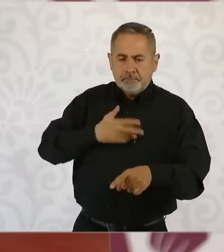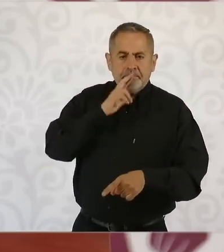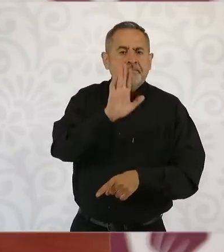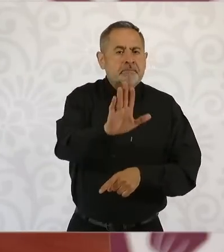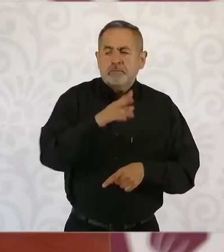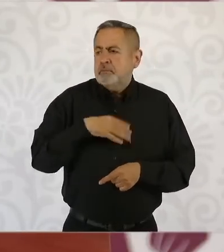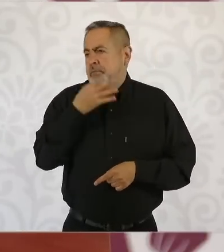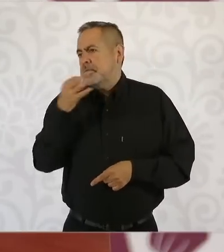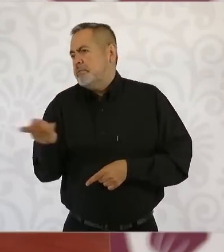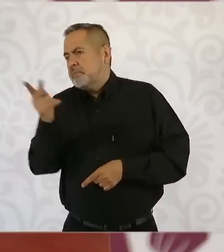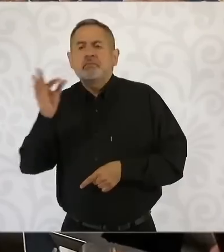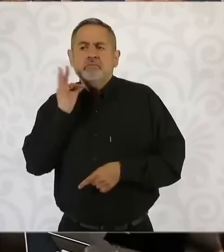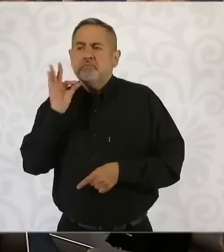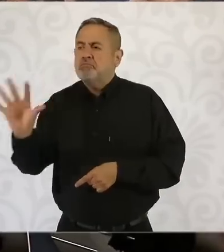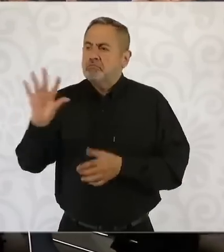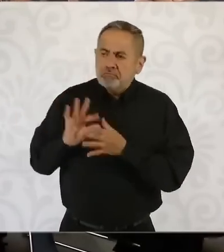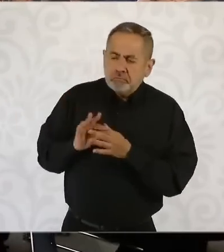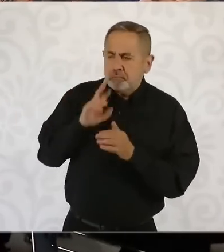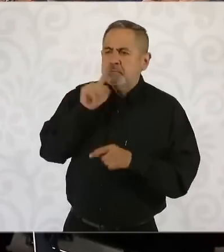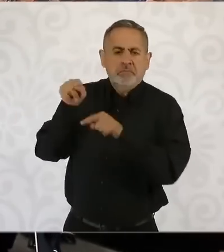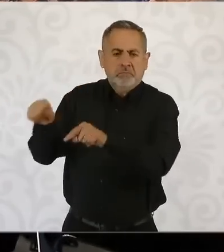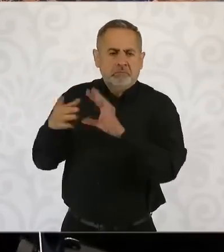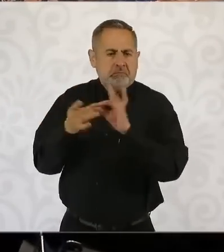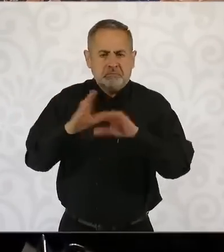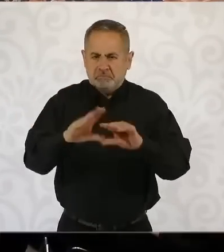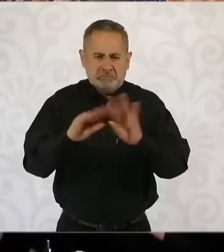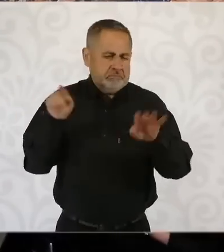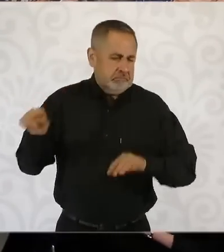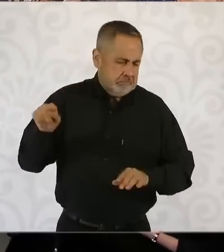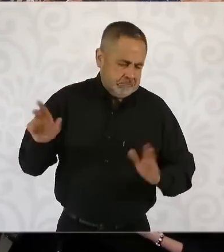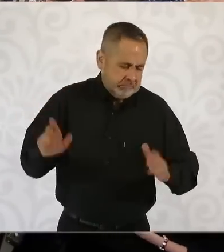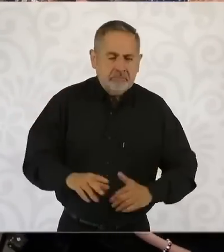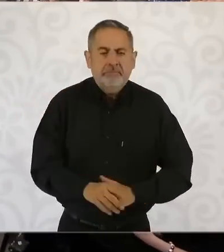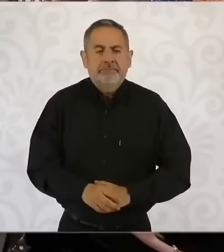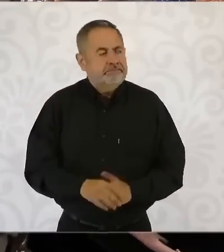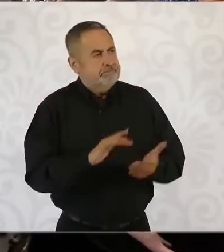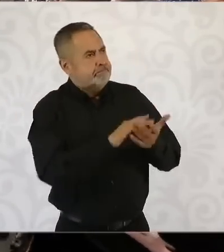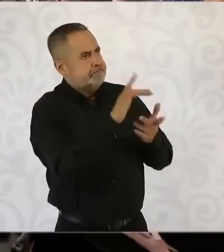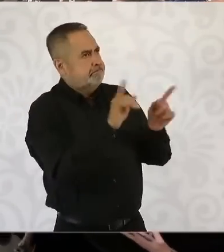específica. Sobre el tema. Sobre el tema, sí. Bien, le agradezco, presidenta. Gracias.